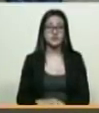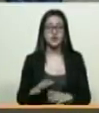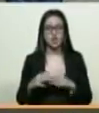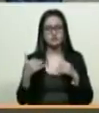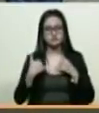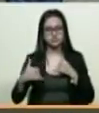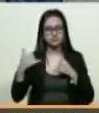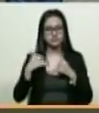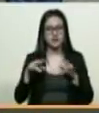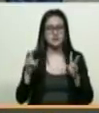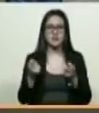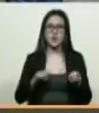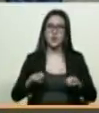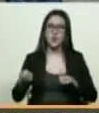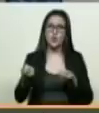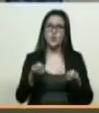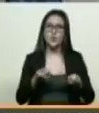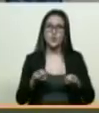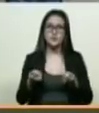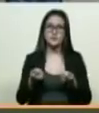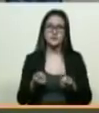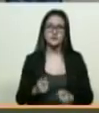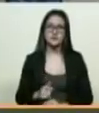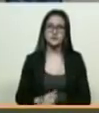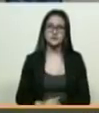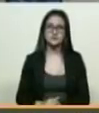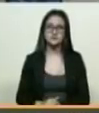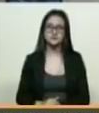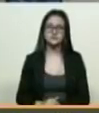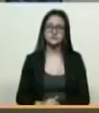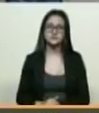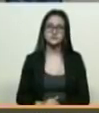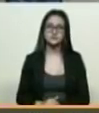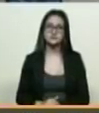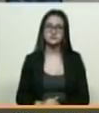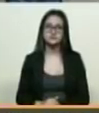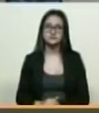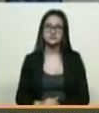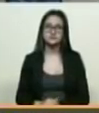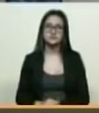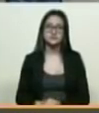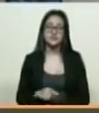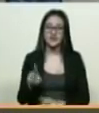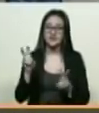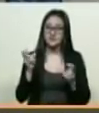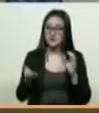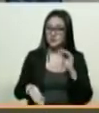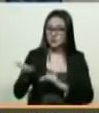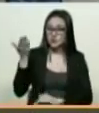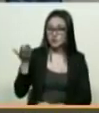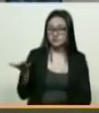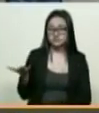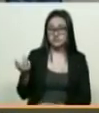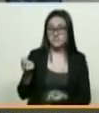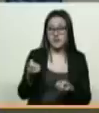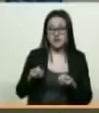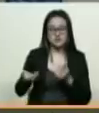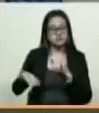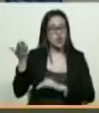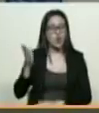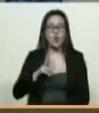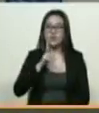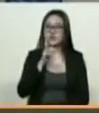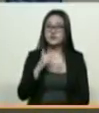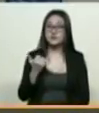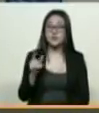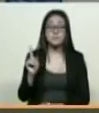económica, dijo, entre una de sus partes, este tema de la especulación y de los precios. Y la primera medida que